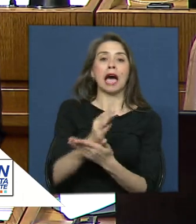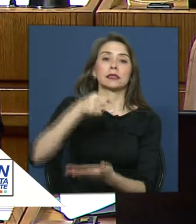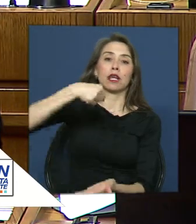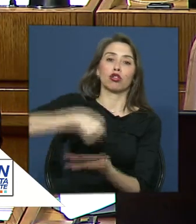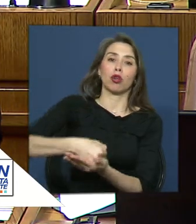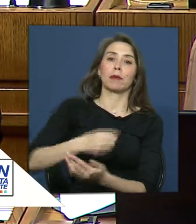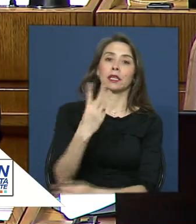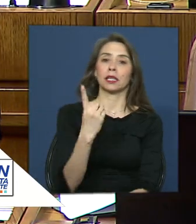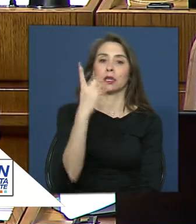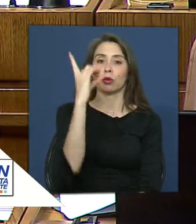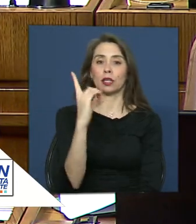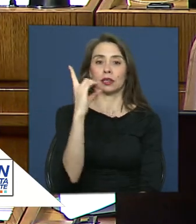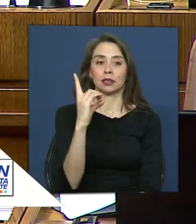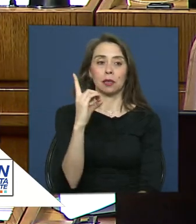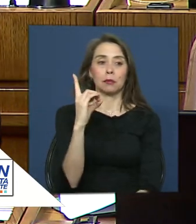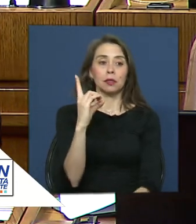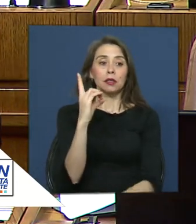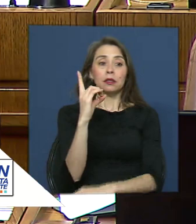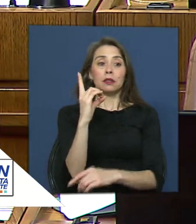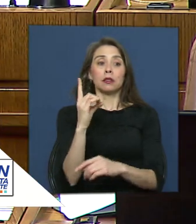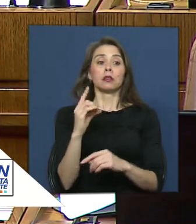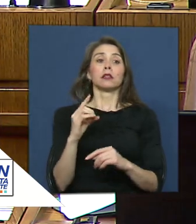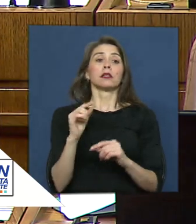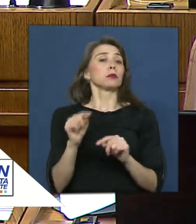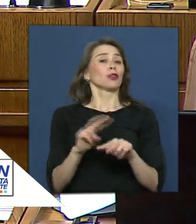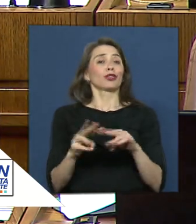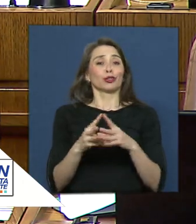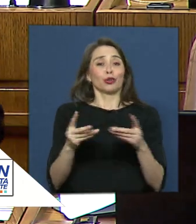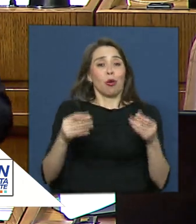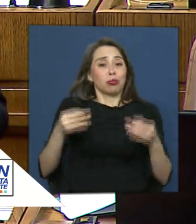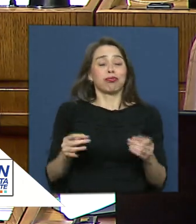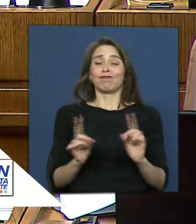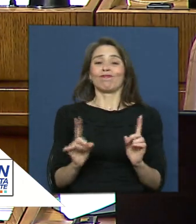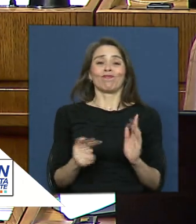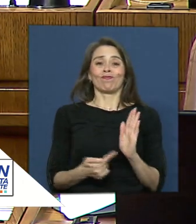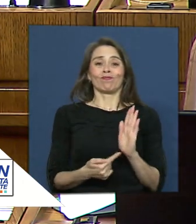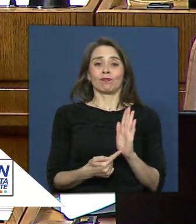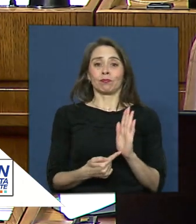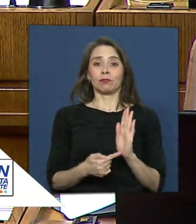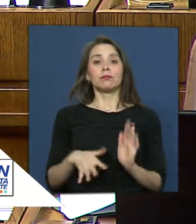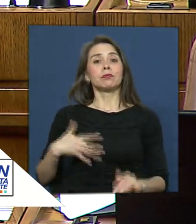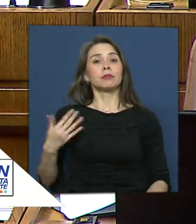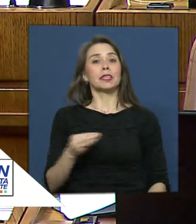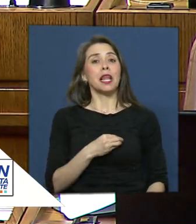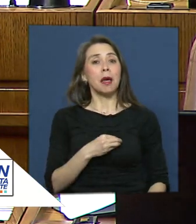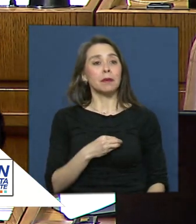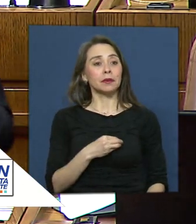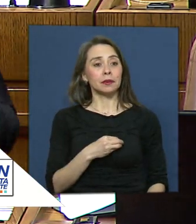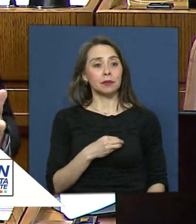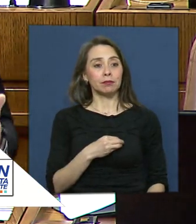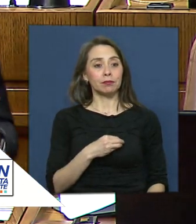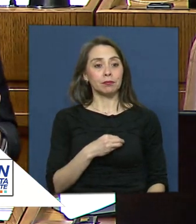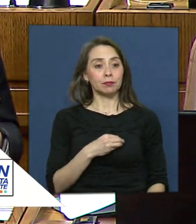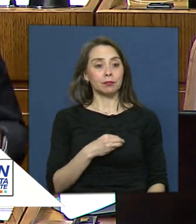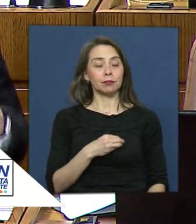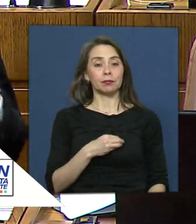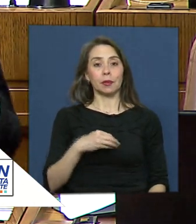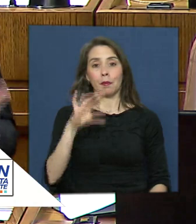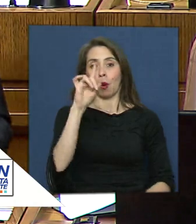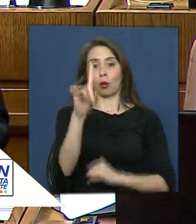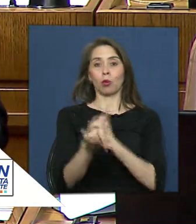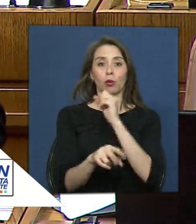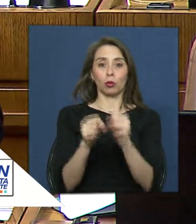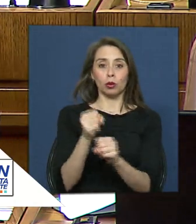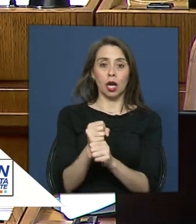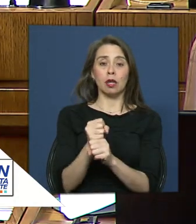es una pildorita, pero la solución definitiva evidentemente no es esta. Lo que también uno lamenta es que durante más de un año